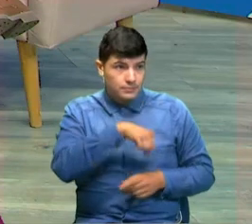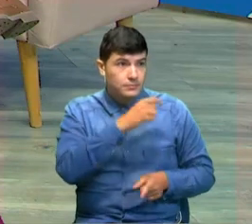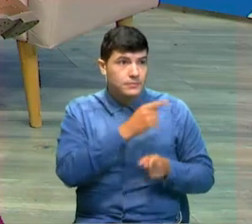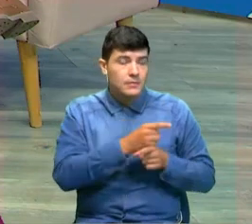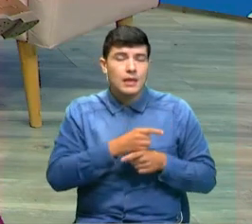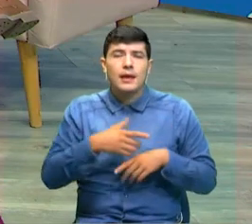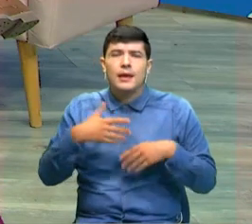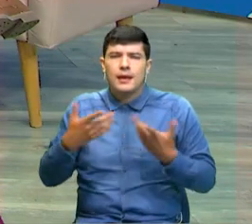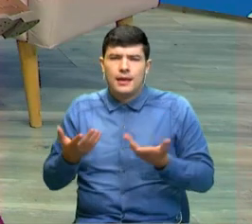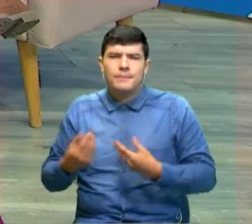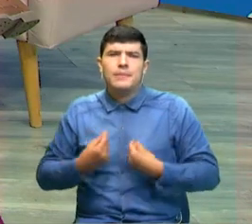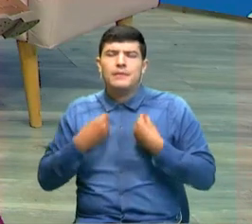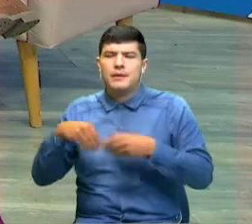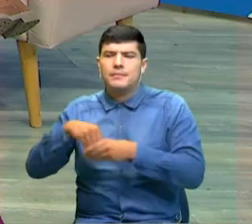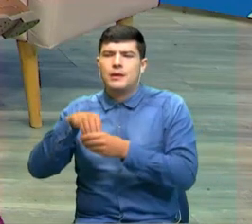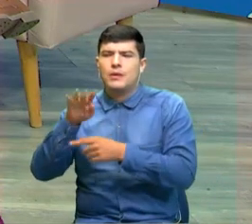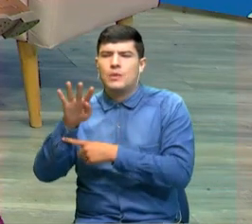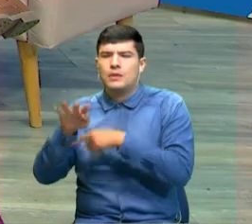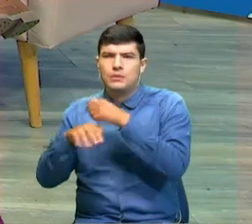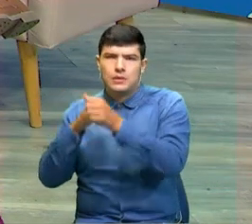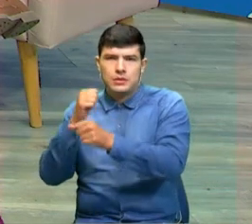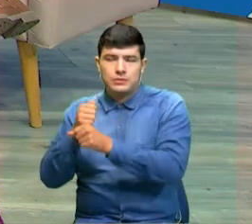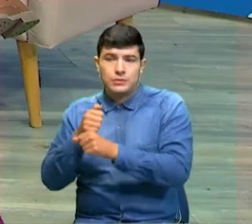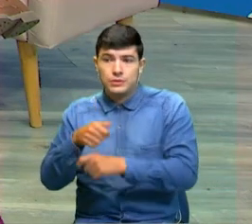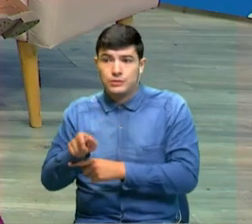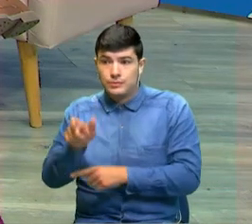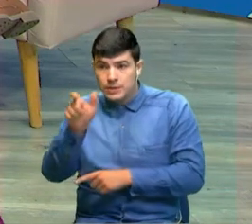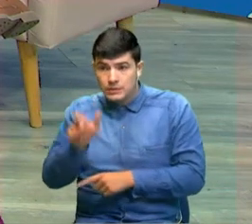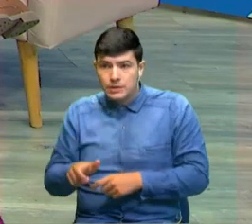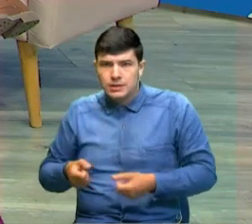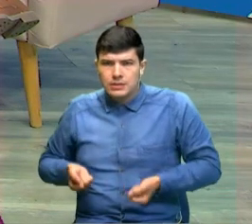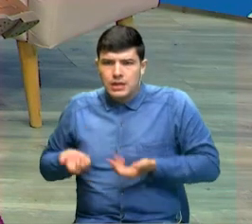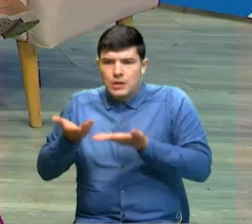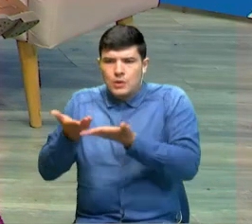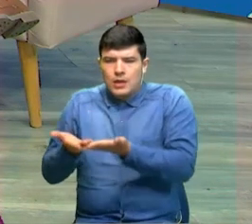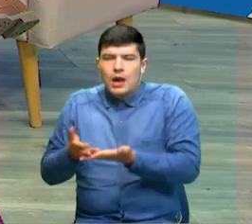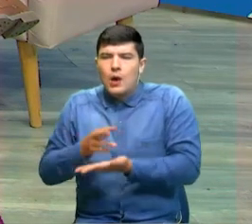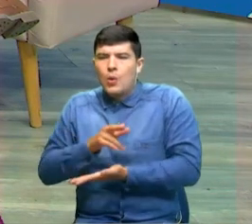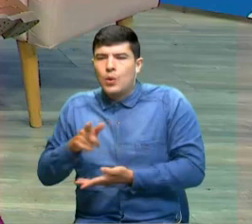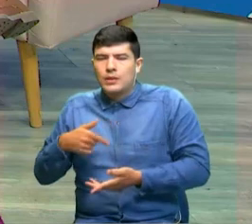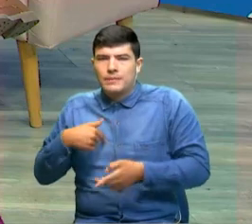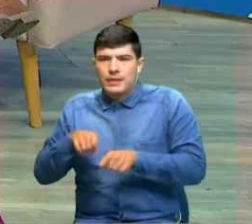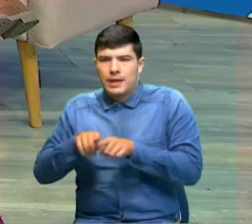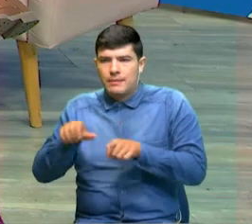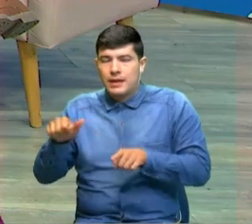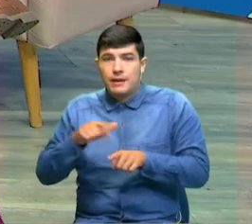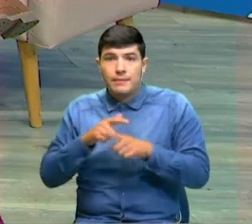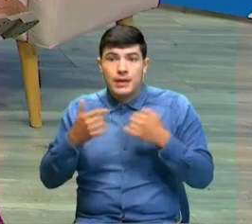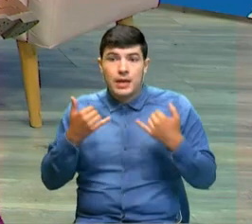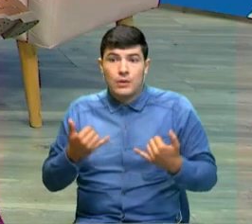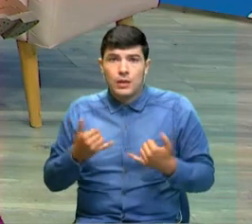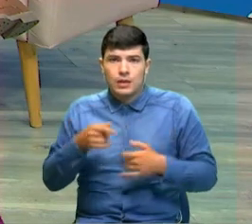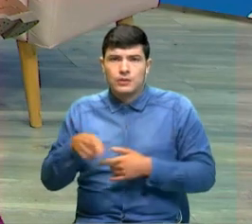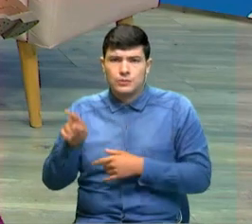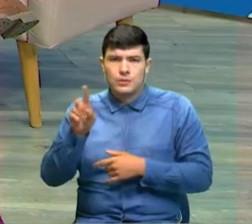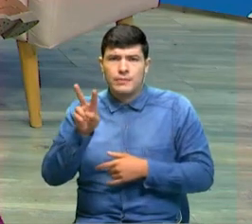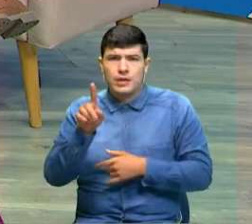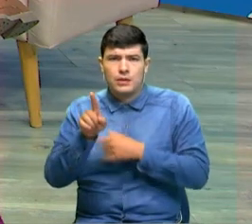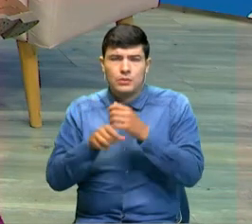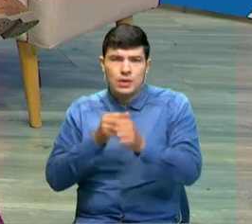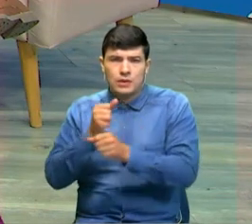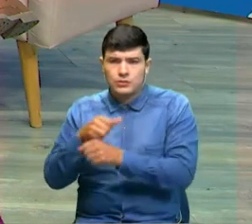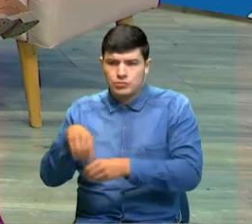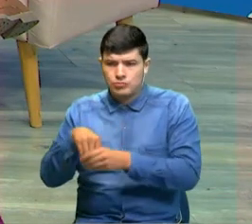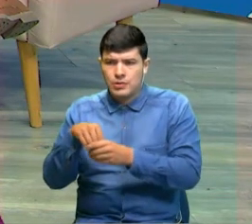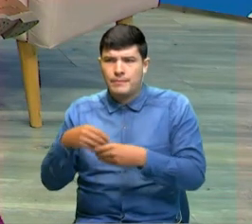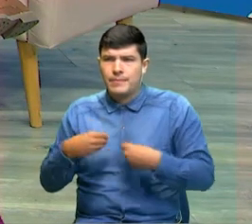ella vivió 4 años y el señor se lo cedió a mi otra hermana. Sí. Ella ahorita actualmente tiene 21 años de